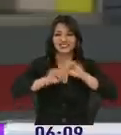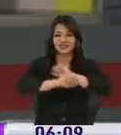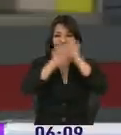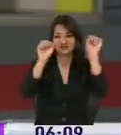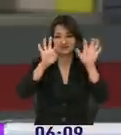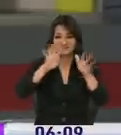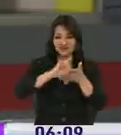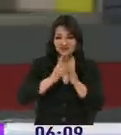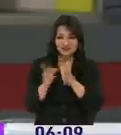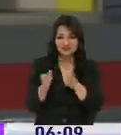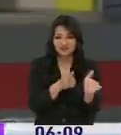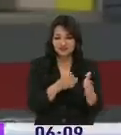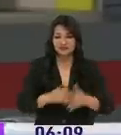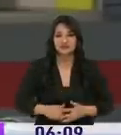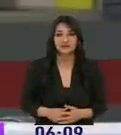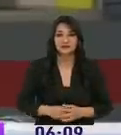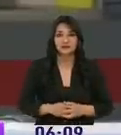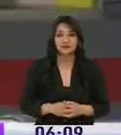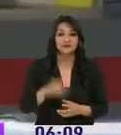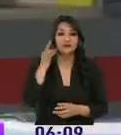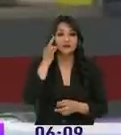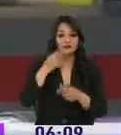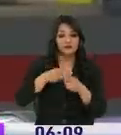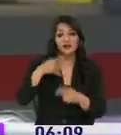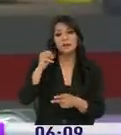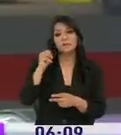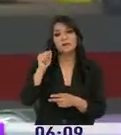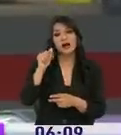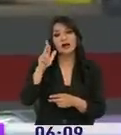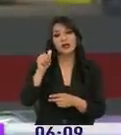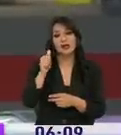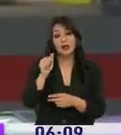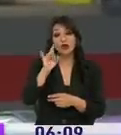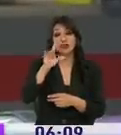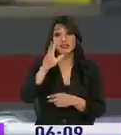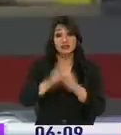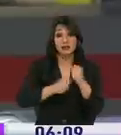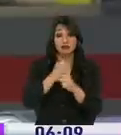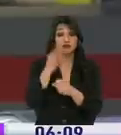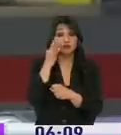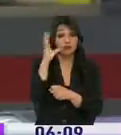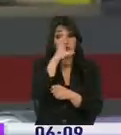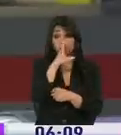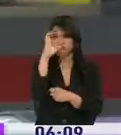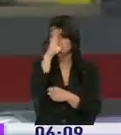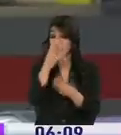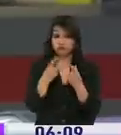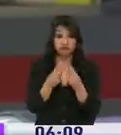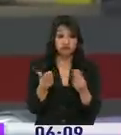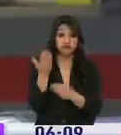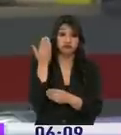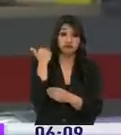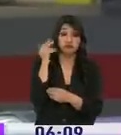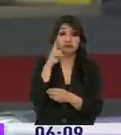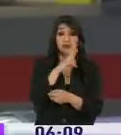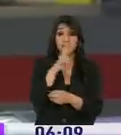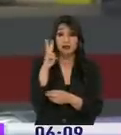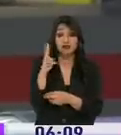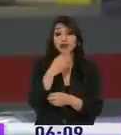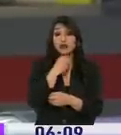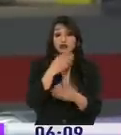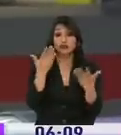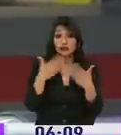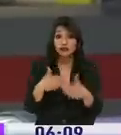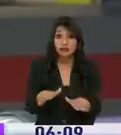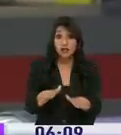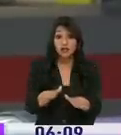6:09 en la mañana, la búsqueda de María Bonilla, mujer de 83 años que está desaparecida. Esto desde el pasado 22 de agosto, cuando